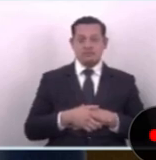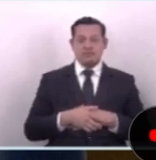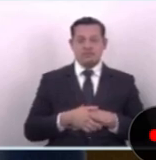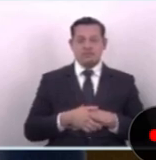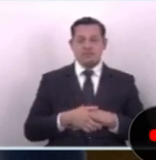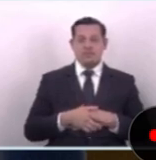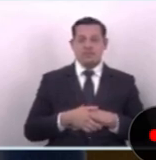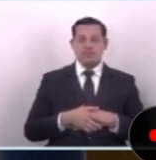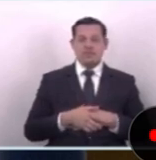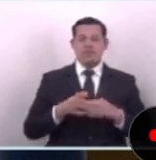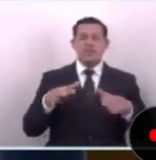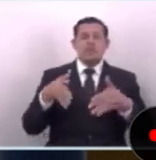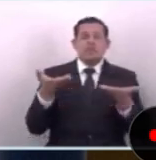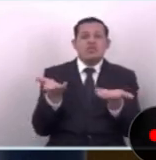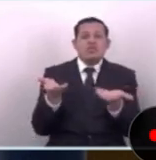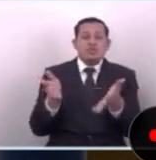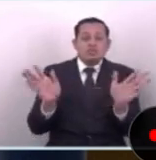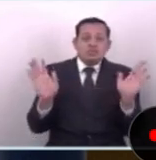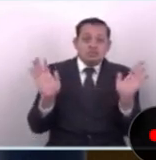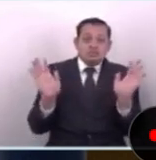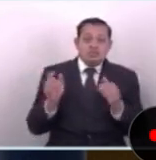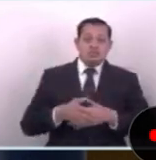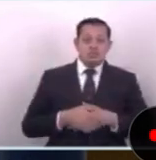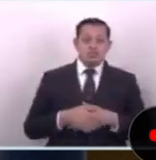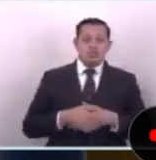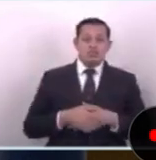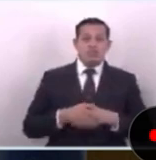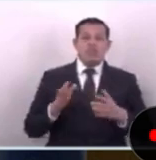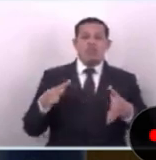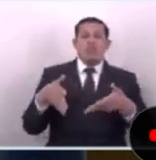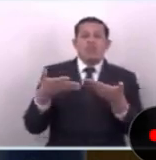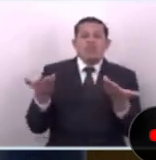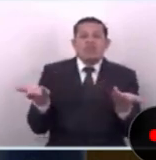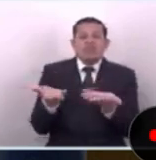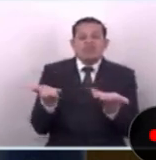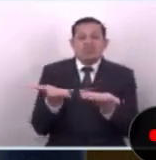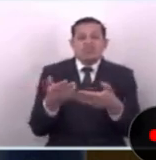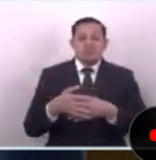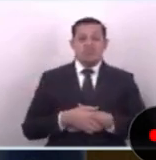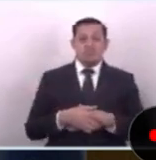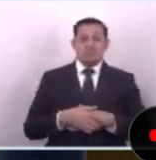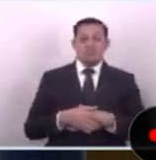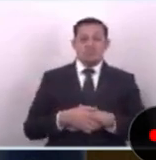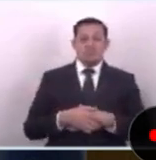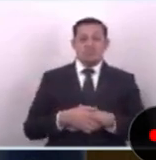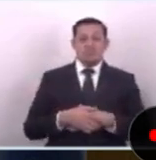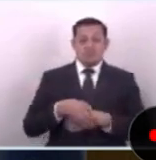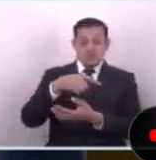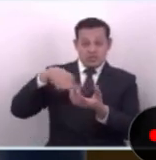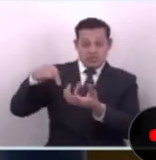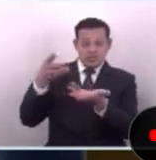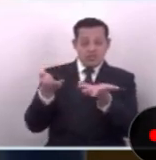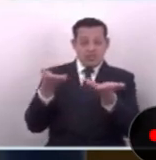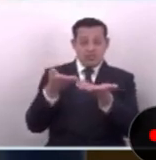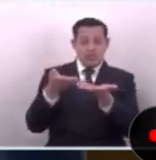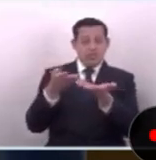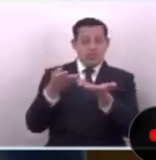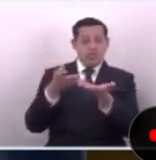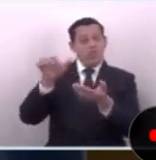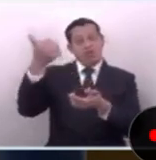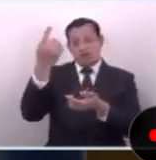siete cómo hacemos Cómo es lo que ustedes no lo puede hacer